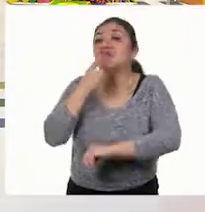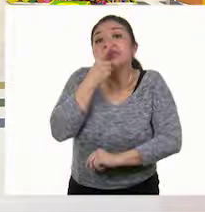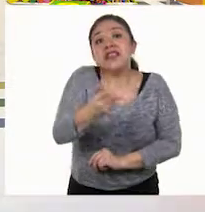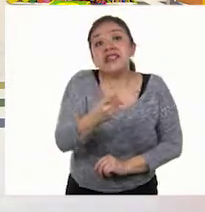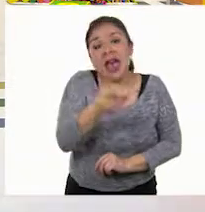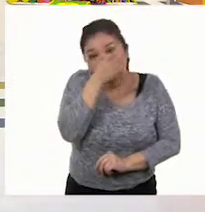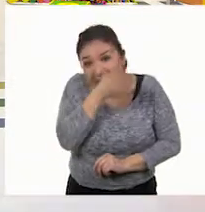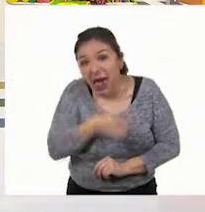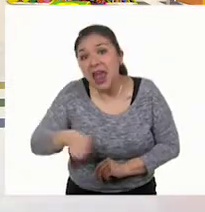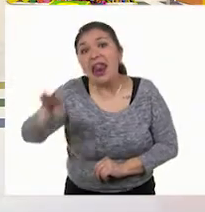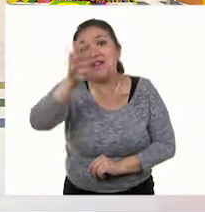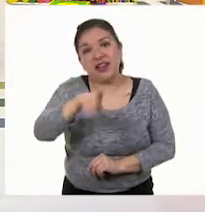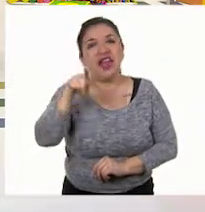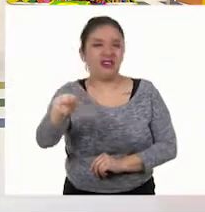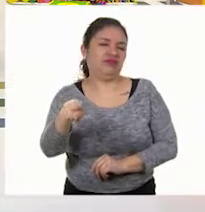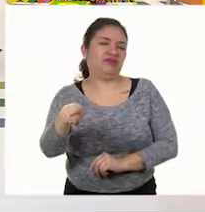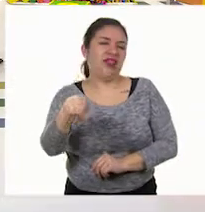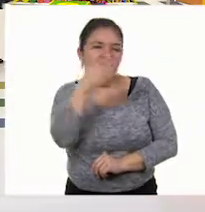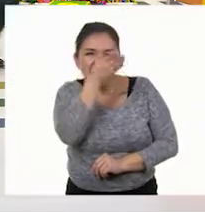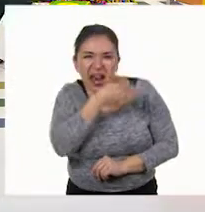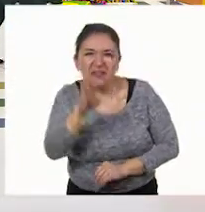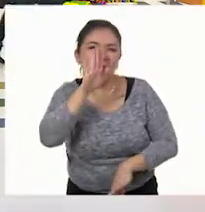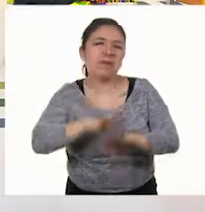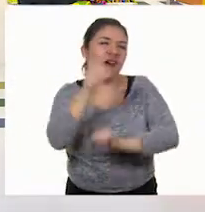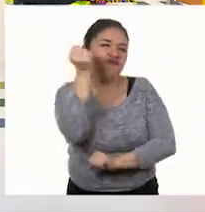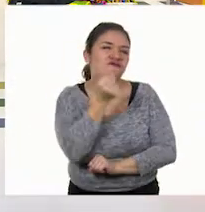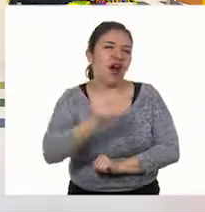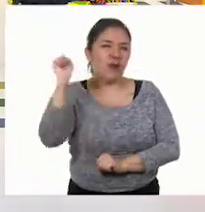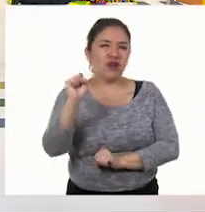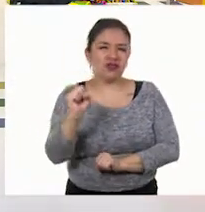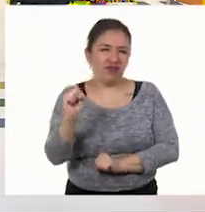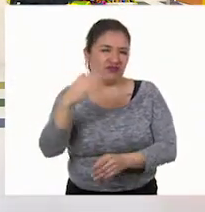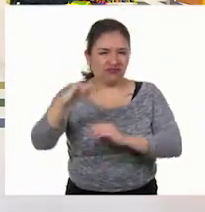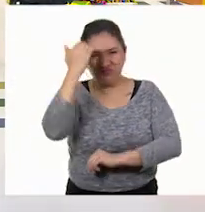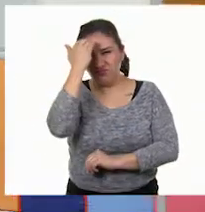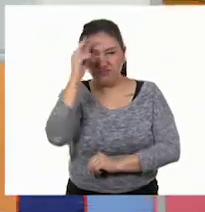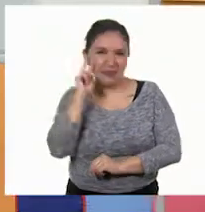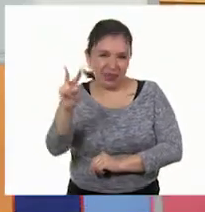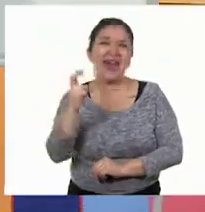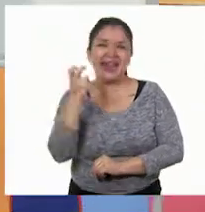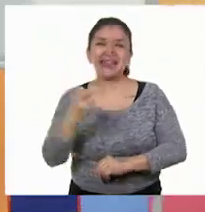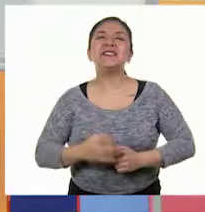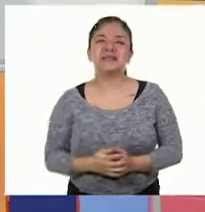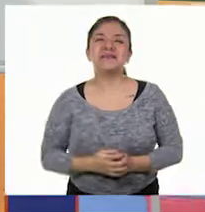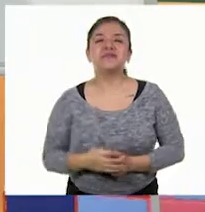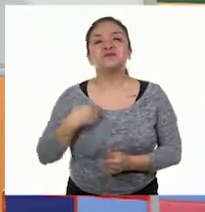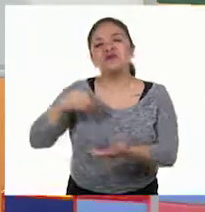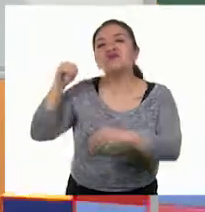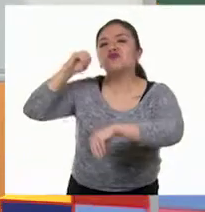es que es famoso el elefante, es famoso con este esa elefante. Trompa tan bonita. Ok, entonces voy a escribir